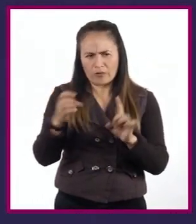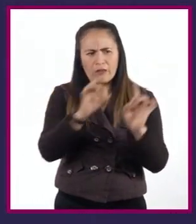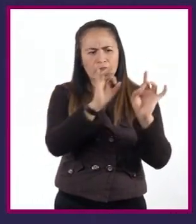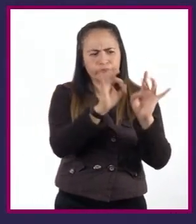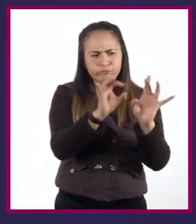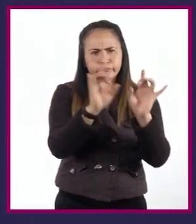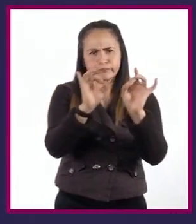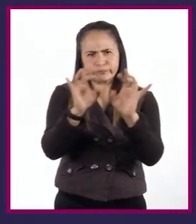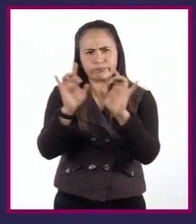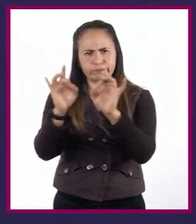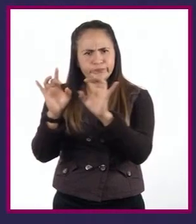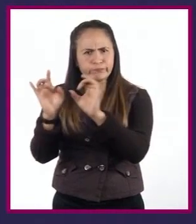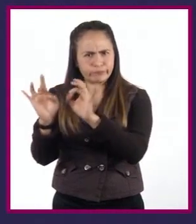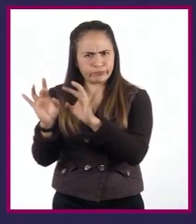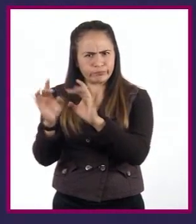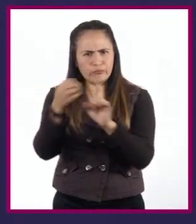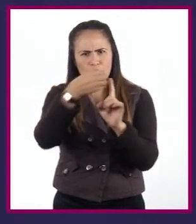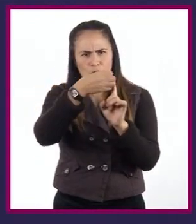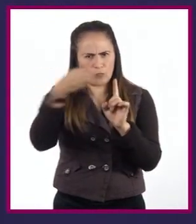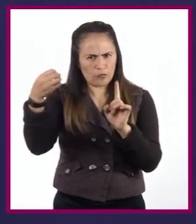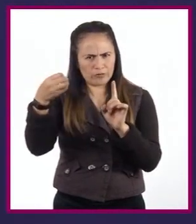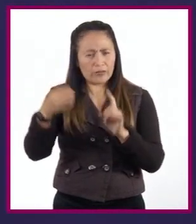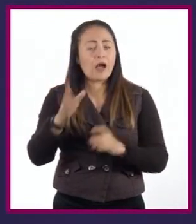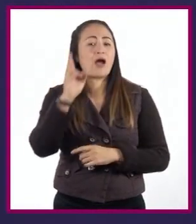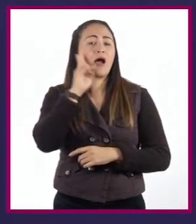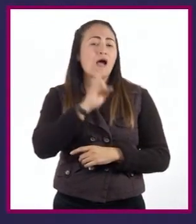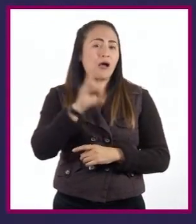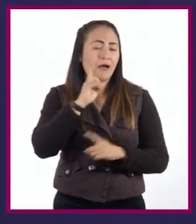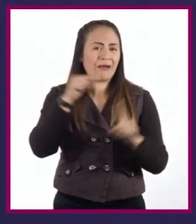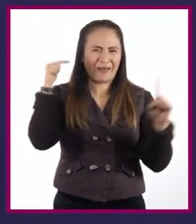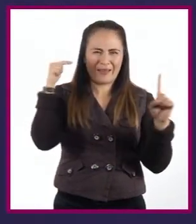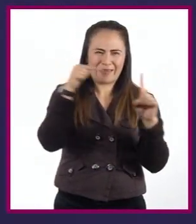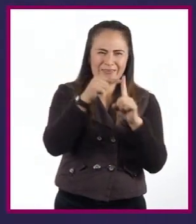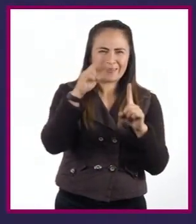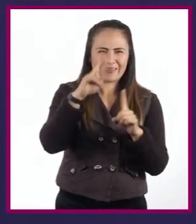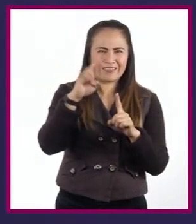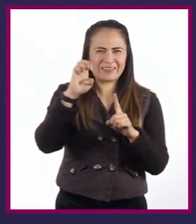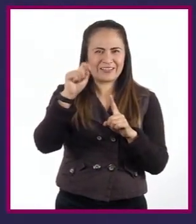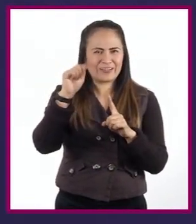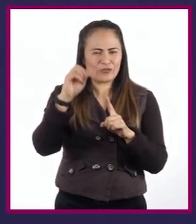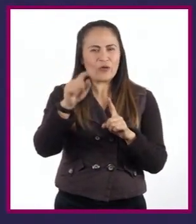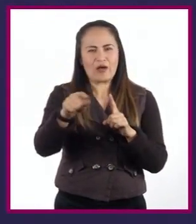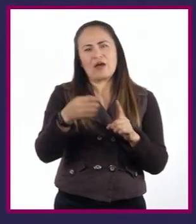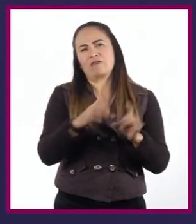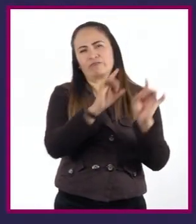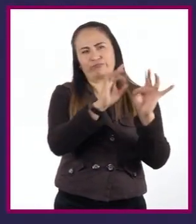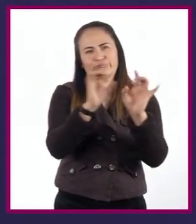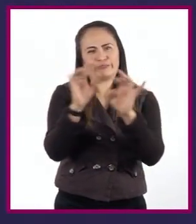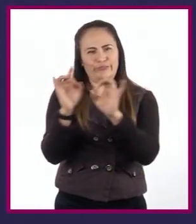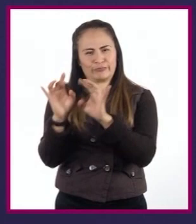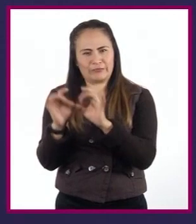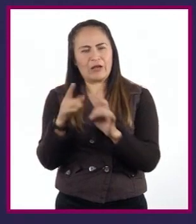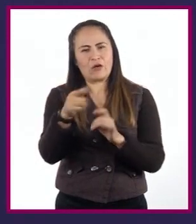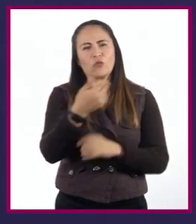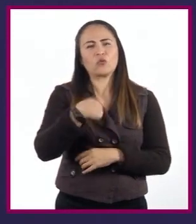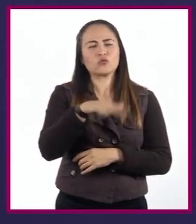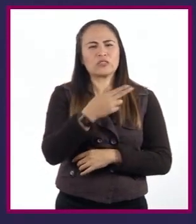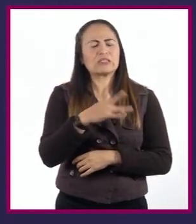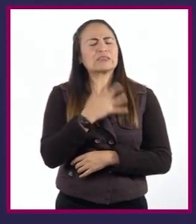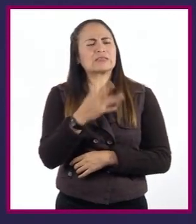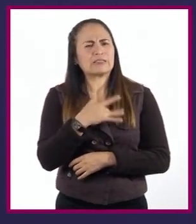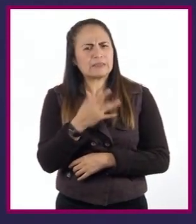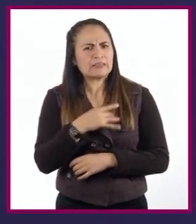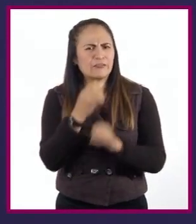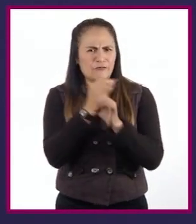un orden secuencial. Ahora los reto a que lean conmigo la siguiente secuencia de hechos, considerando la información de la